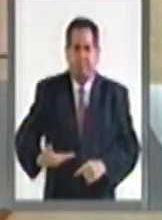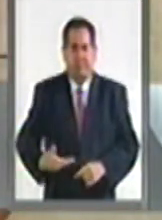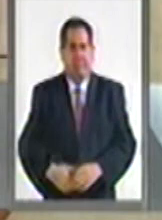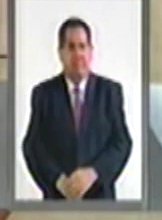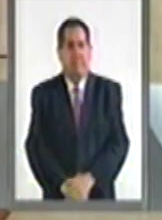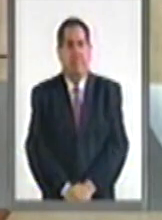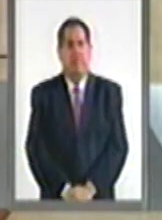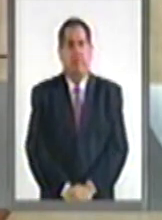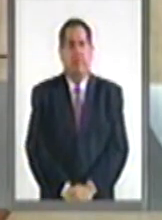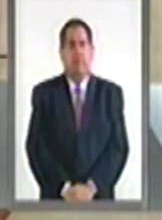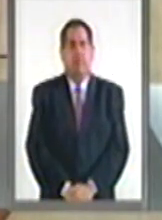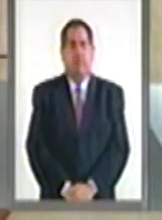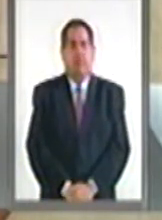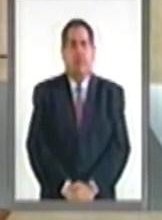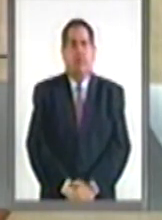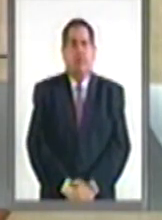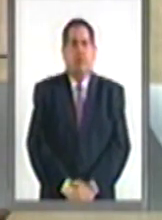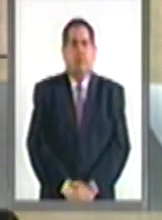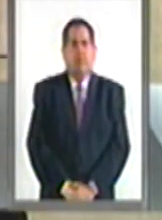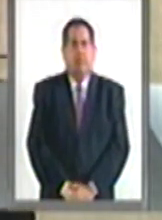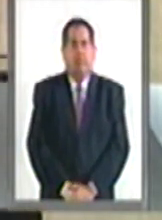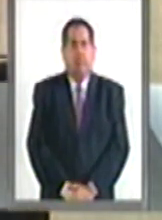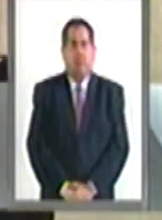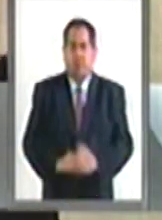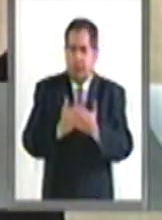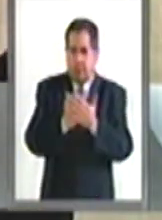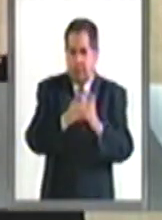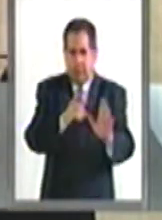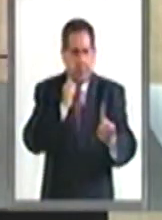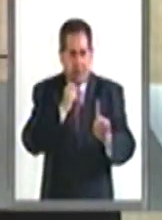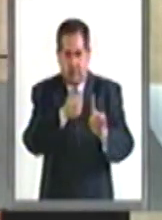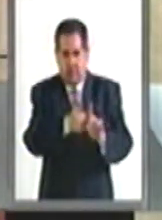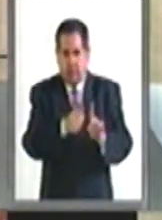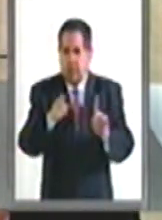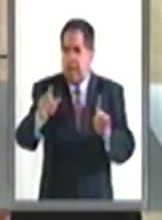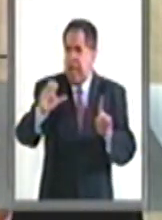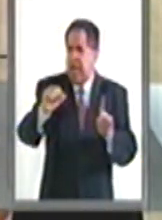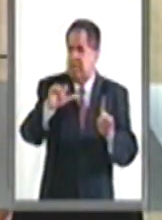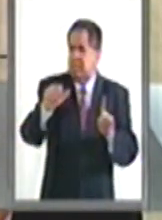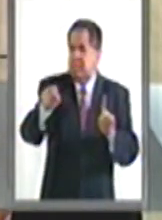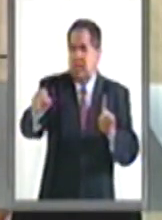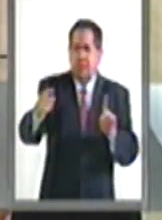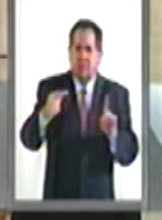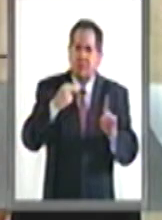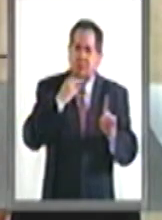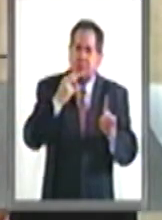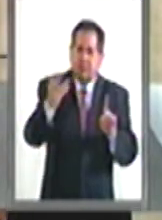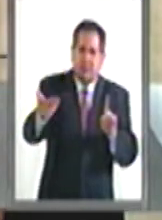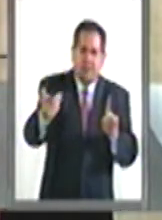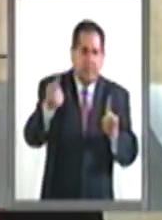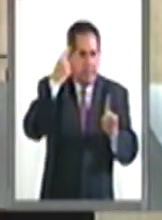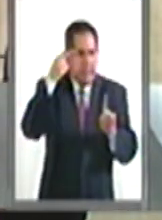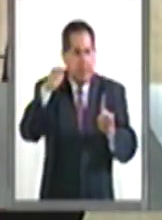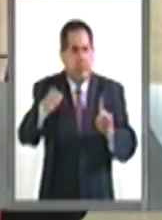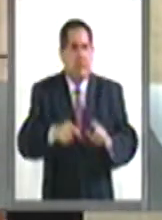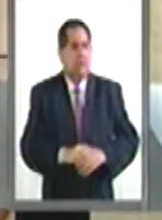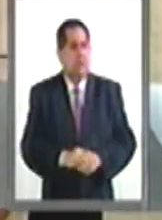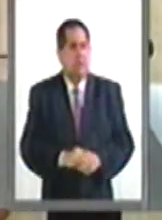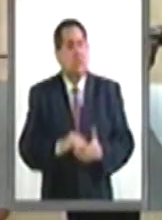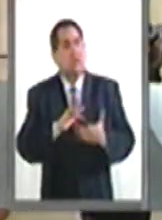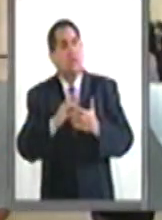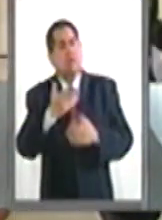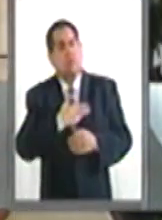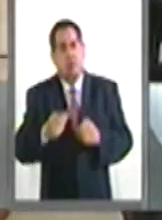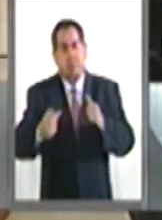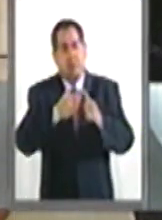Gracias. El senador Casillas. Sí, espérame tantito, senadora. Senador Casillas, si le dan volumen en su escaño, por favor. ¿Con qué objeto, senador? Gracias,